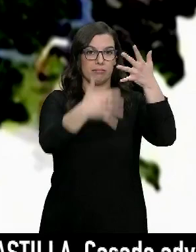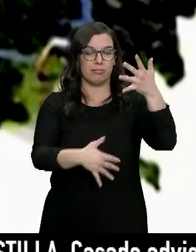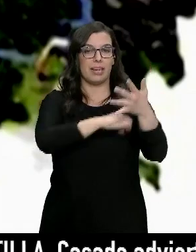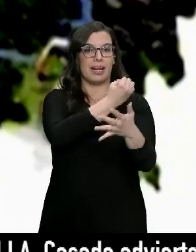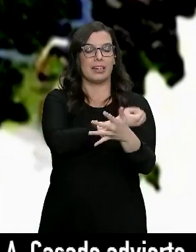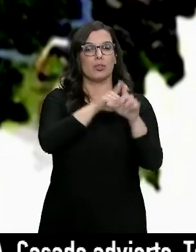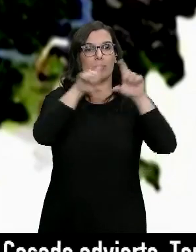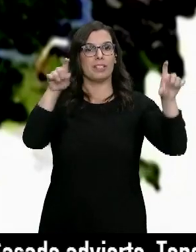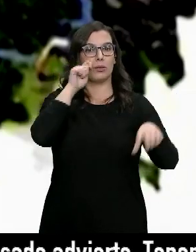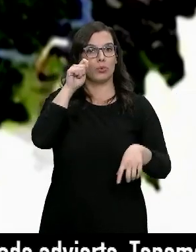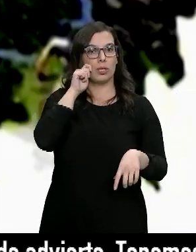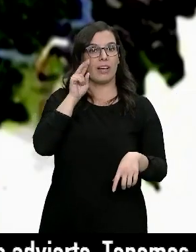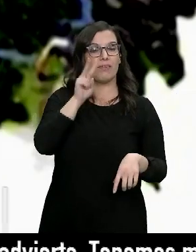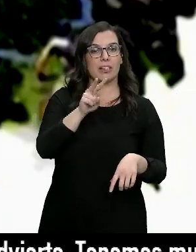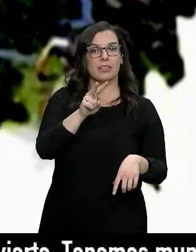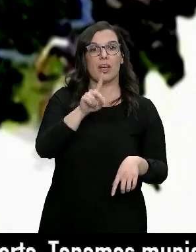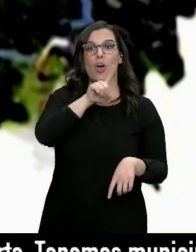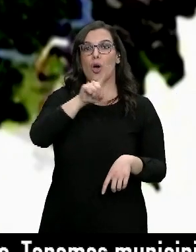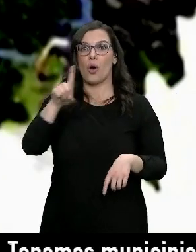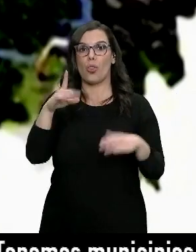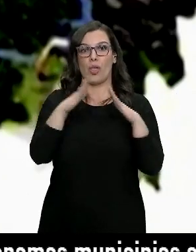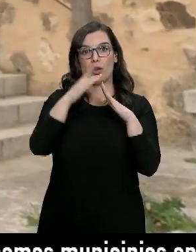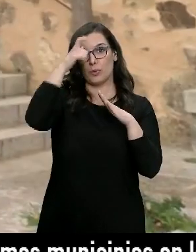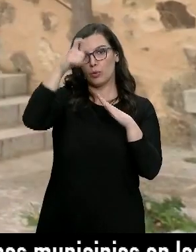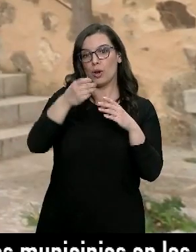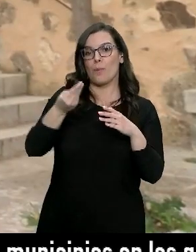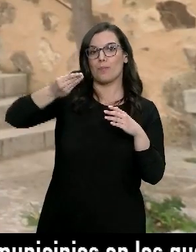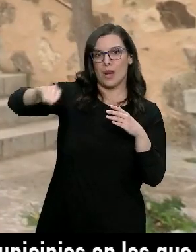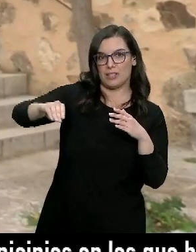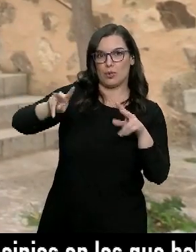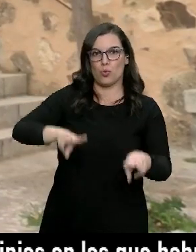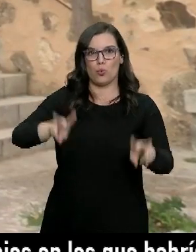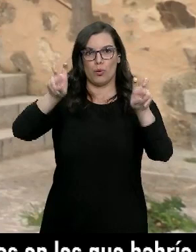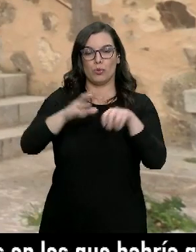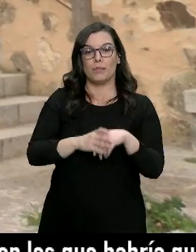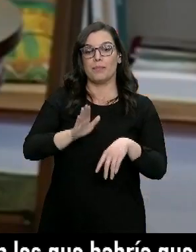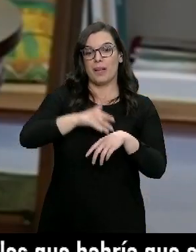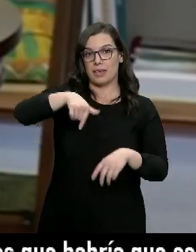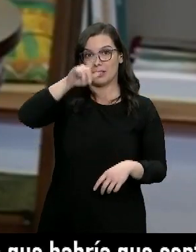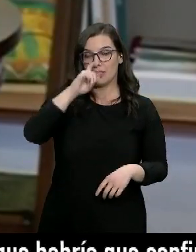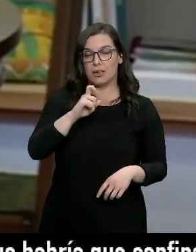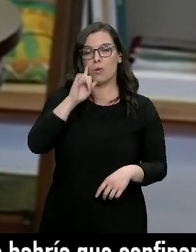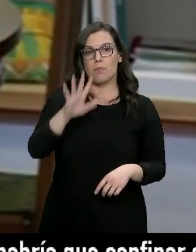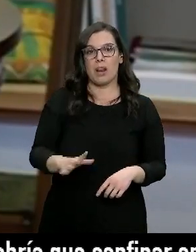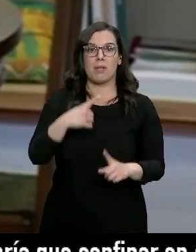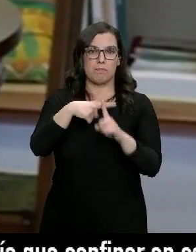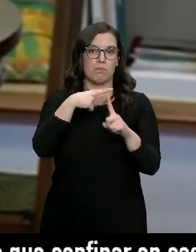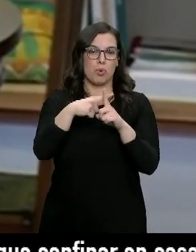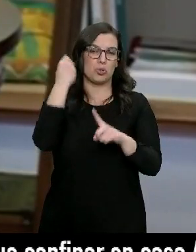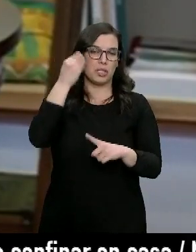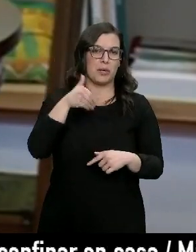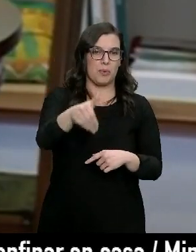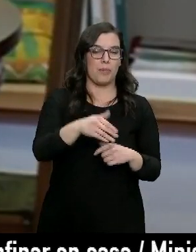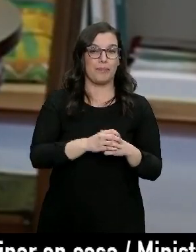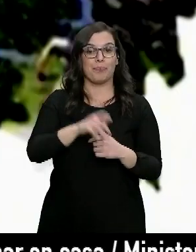empresas turísticas de Castilla y León, pues aparecen 11 alojamientos rurales más. Las perspectivas para este 2021 son optimistas. O